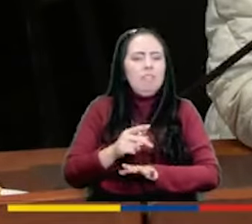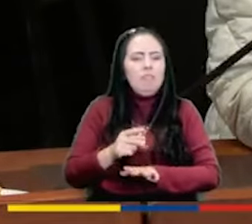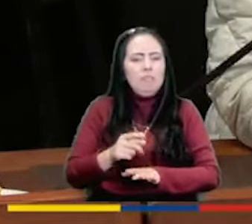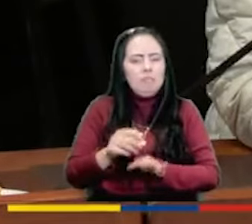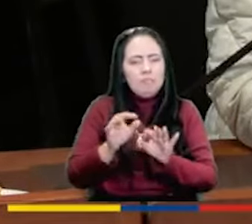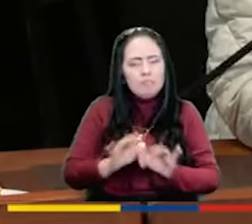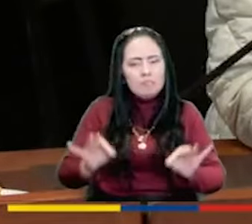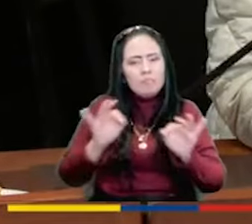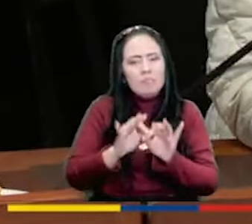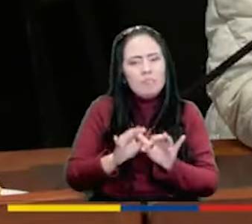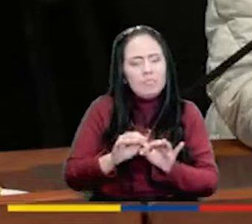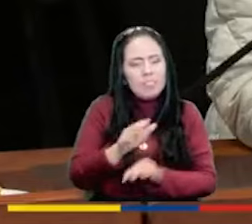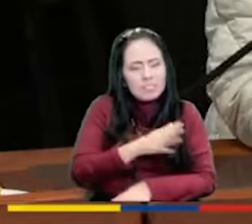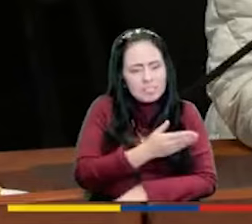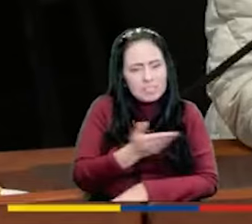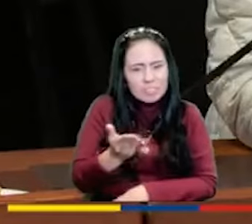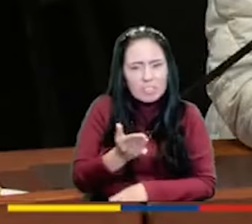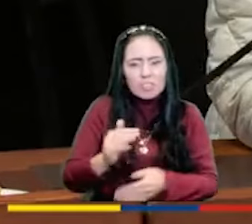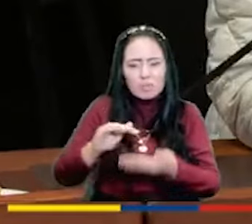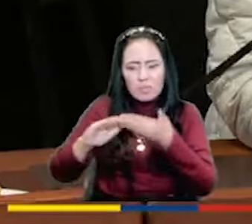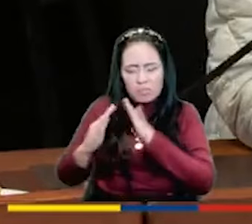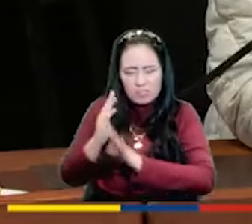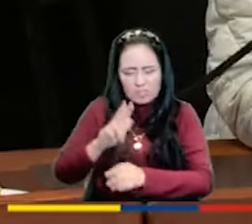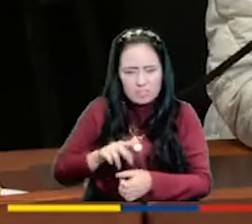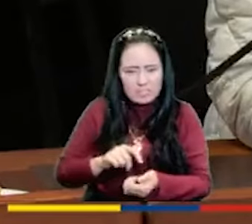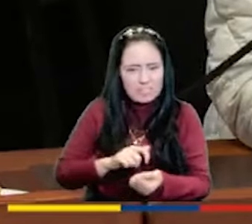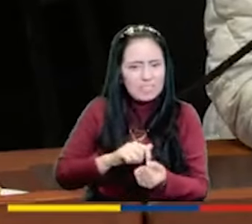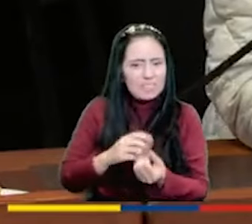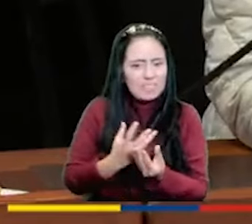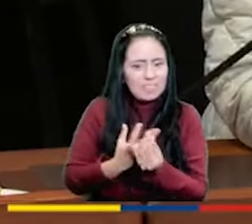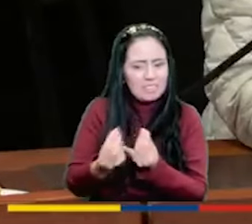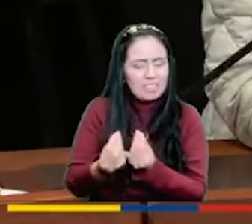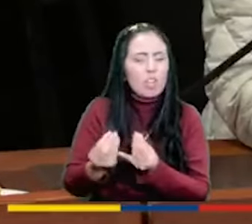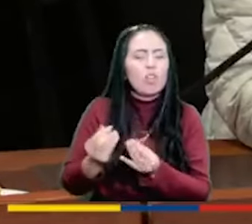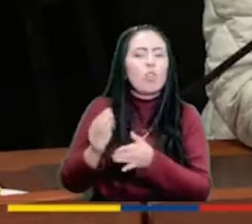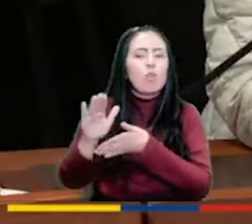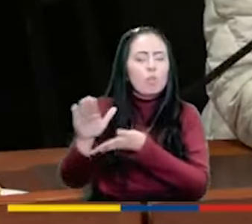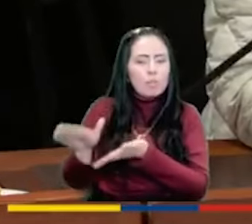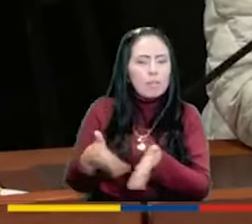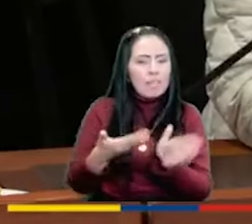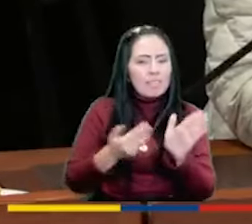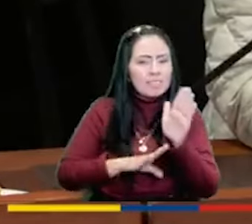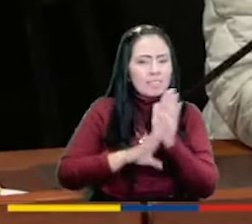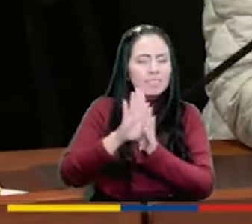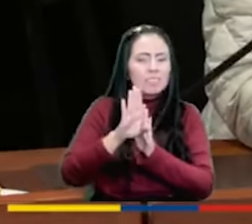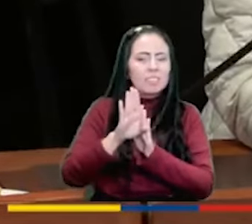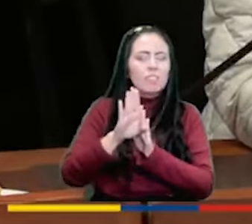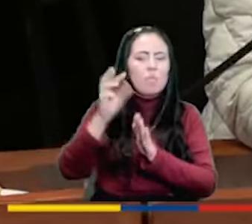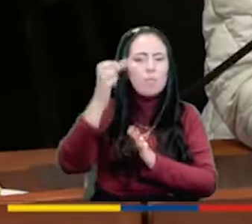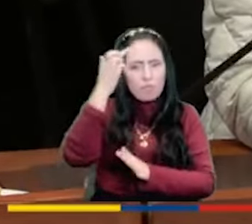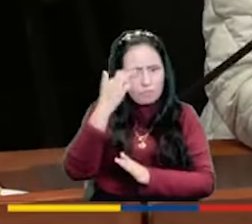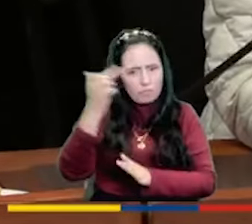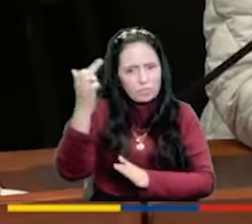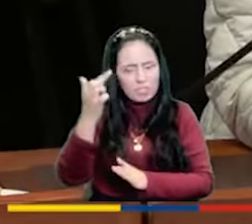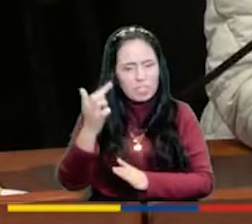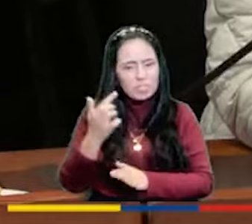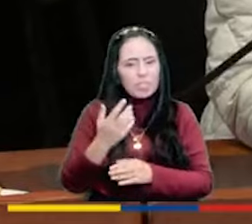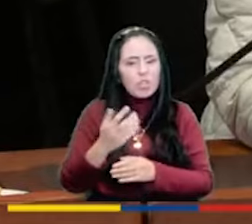las prioridades de los pueblos étnicos, y entonces que los planes de desarrollo, tanto nacionales